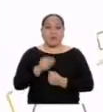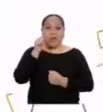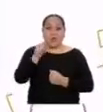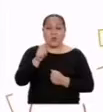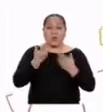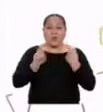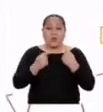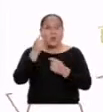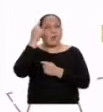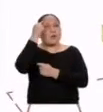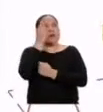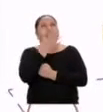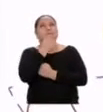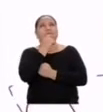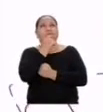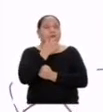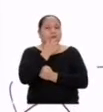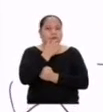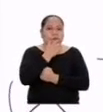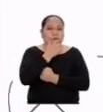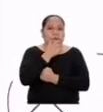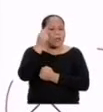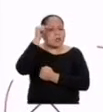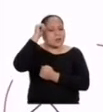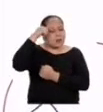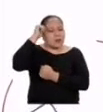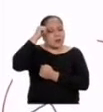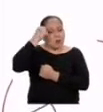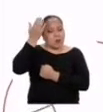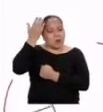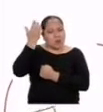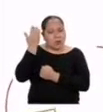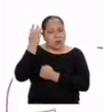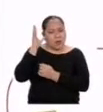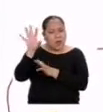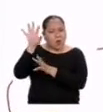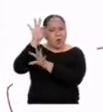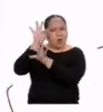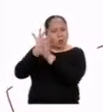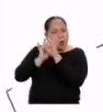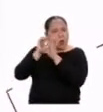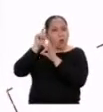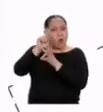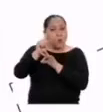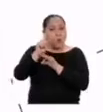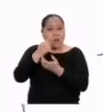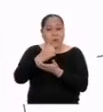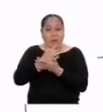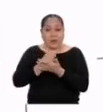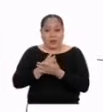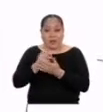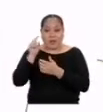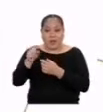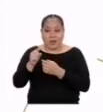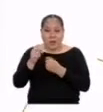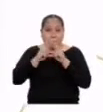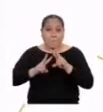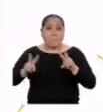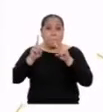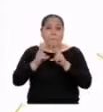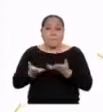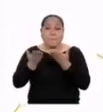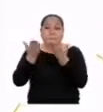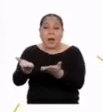que trates de pensar un rato, de hacer memoria y que encuentres un caso en el que valorar la diversidad permitió